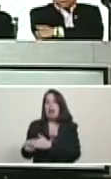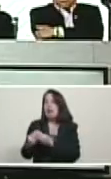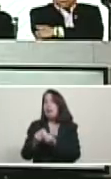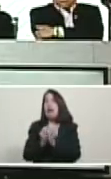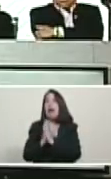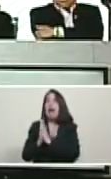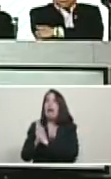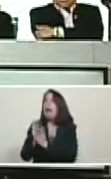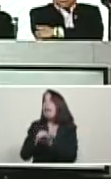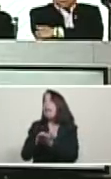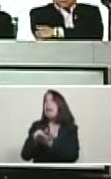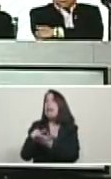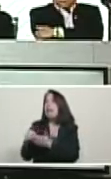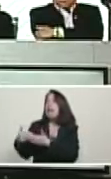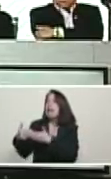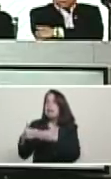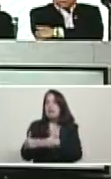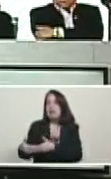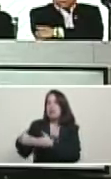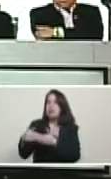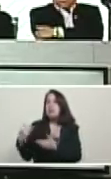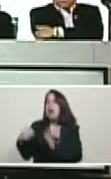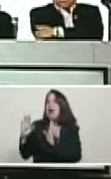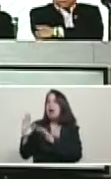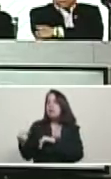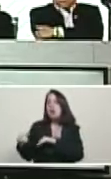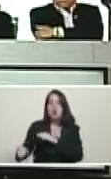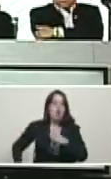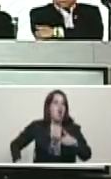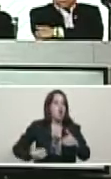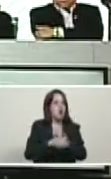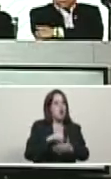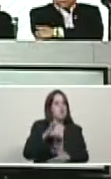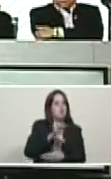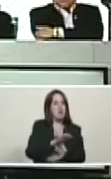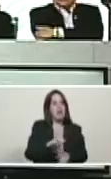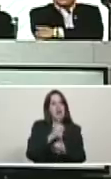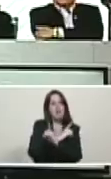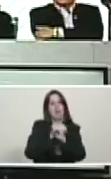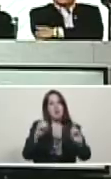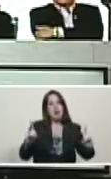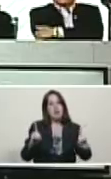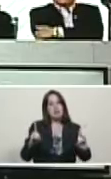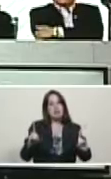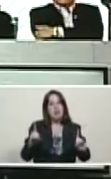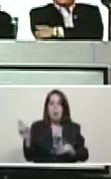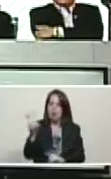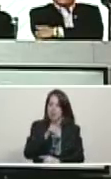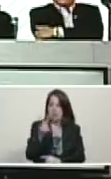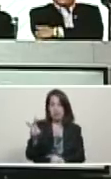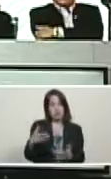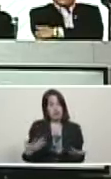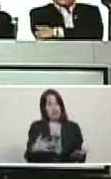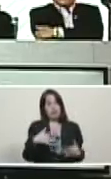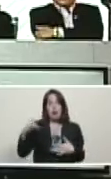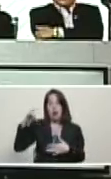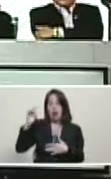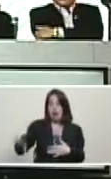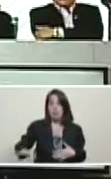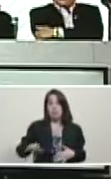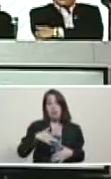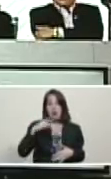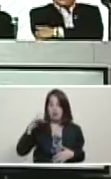blanca y plegándose al golpe de estado contra la democracia venezolana lamentable muy lamentable